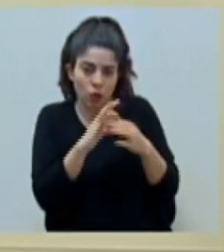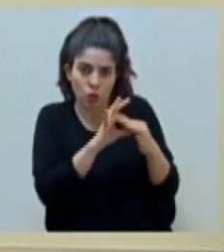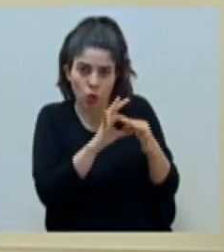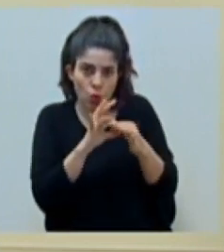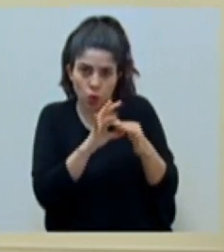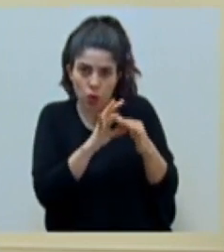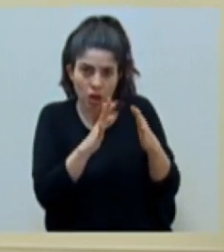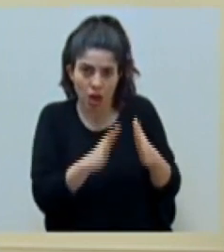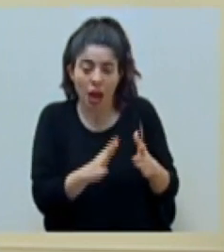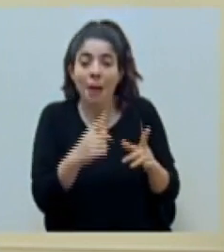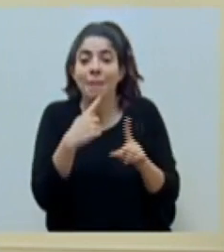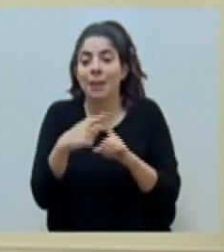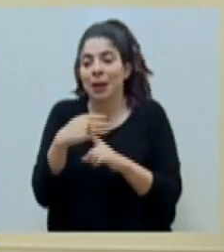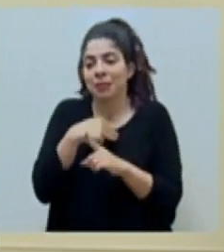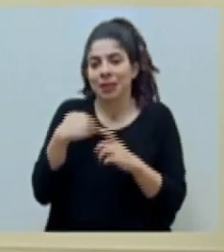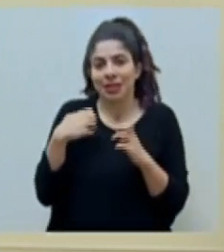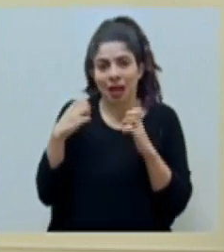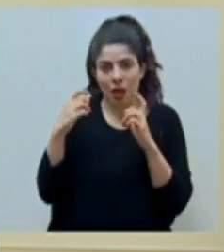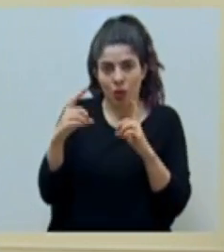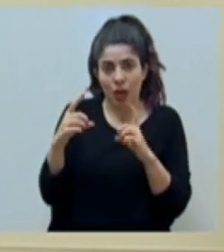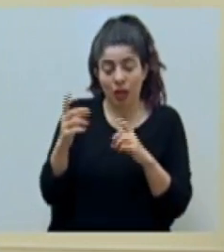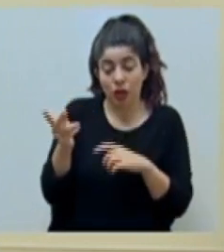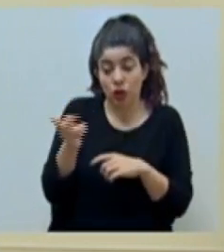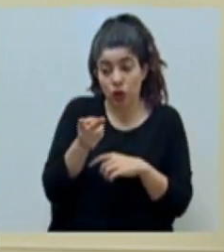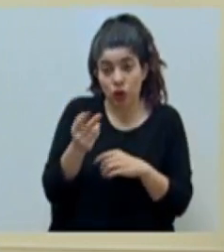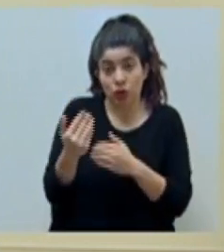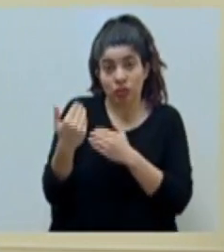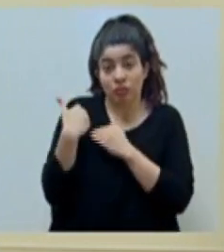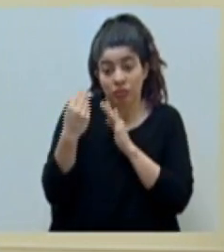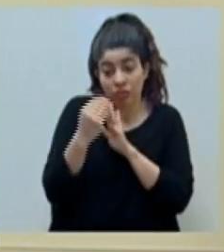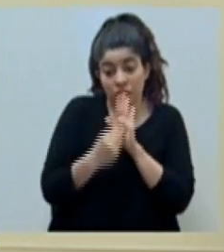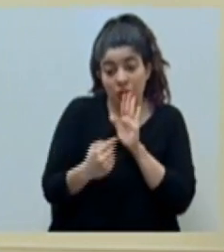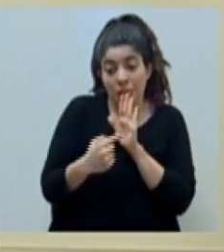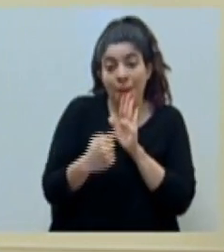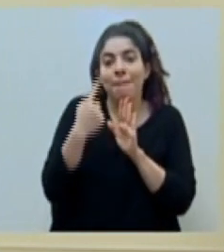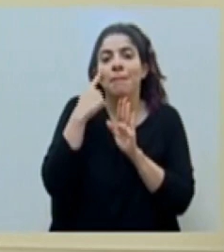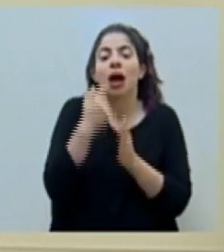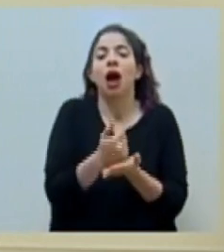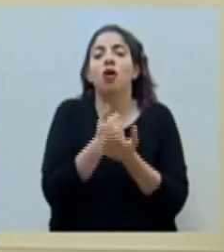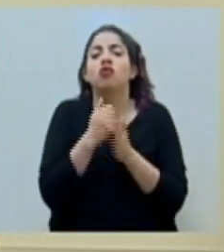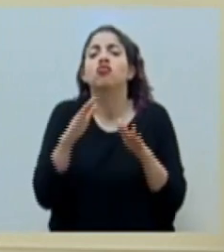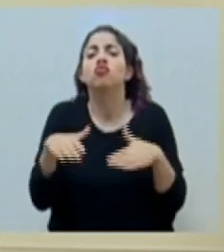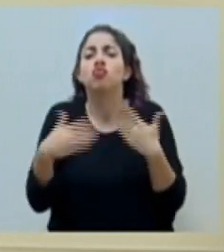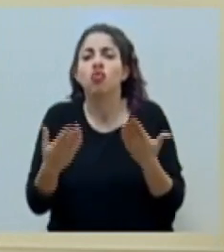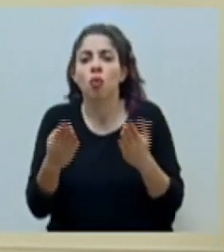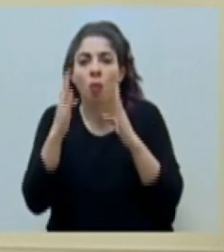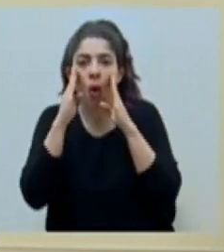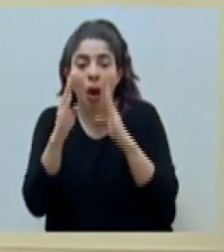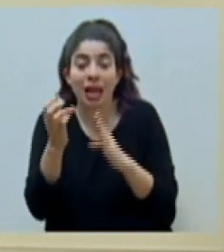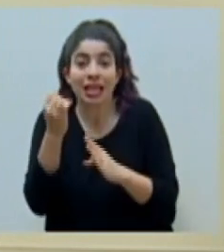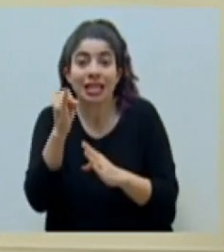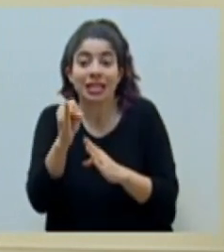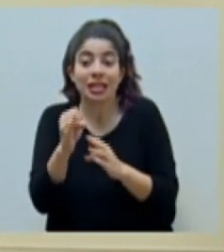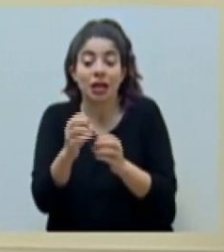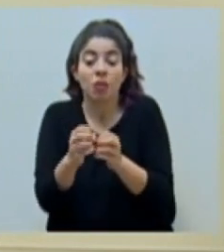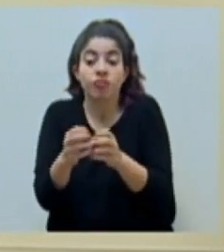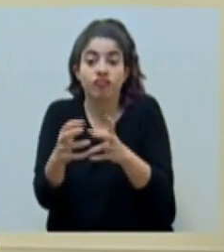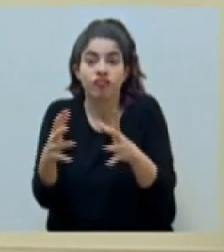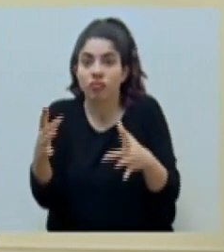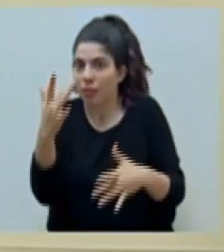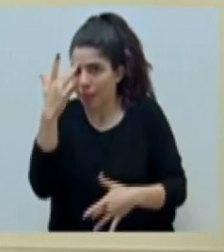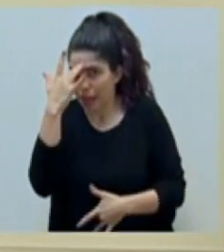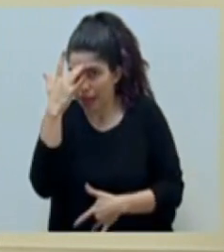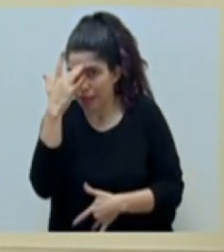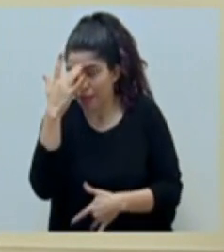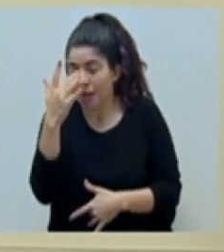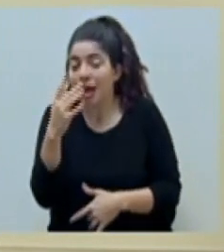Ministerio de Educación en esas disposiciones para poder atender un caso de aumento de la pandemia y tiene